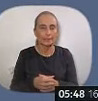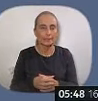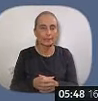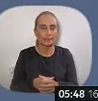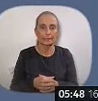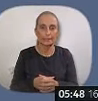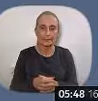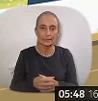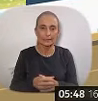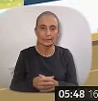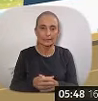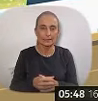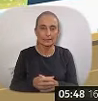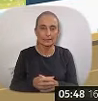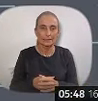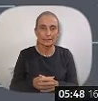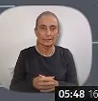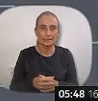sabotaje.